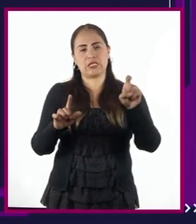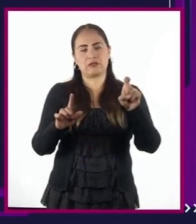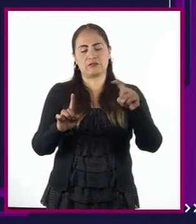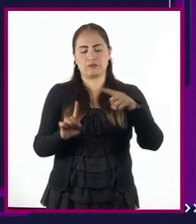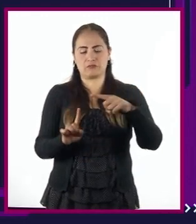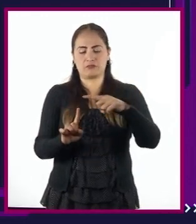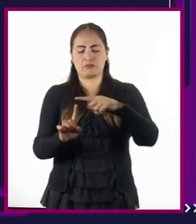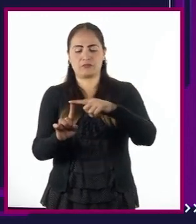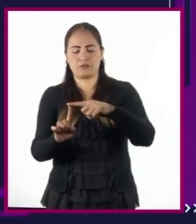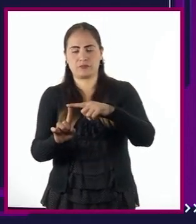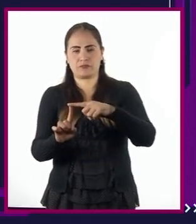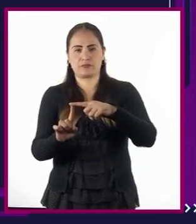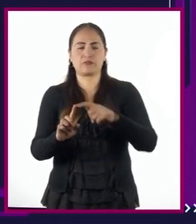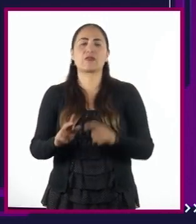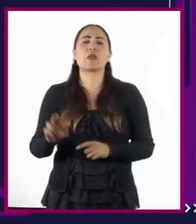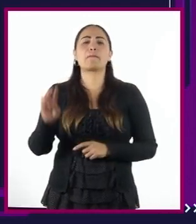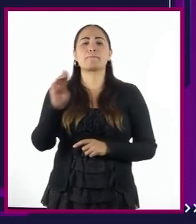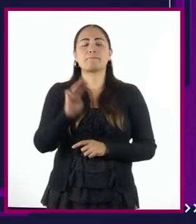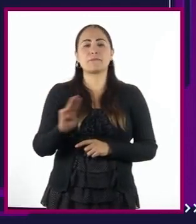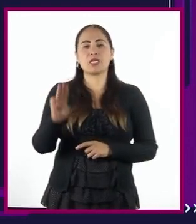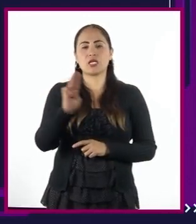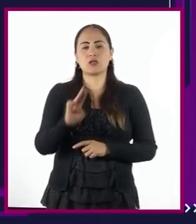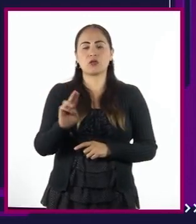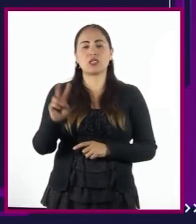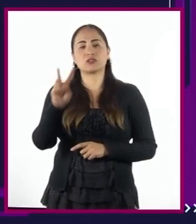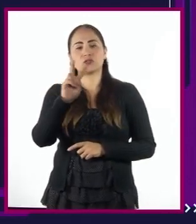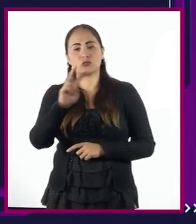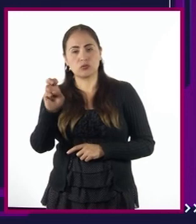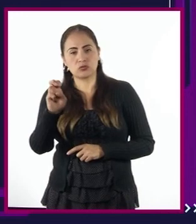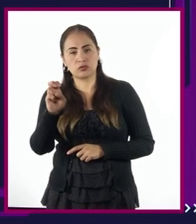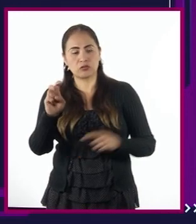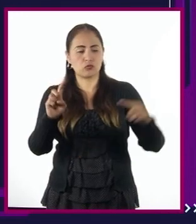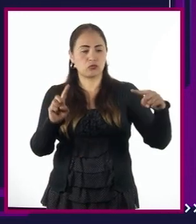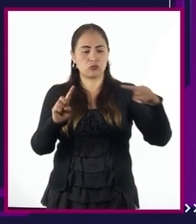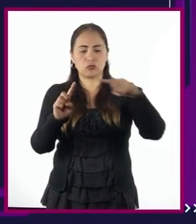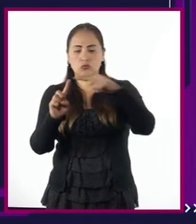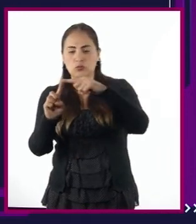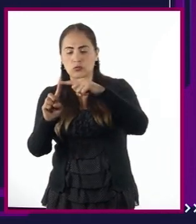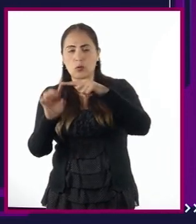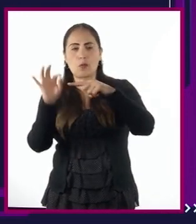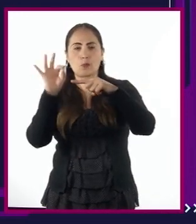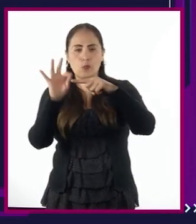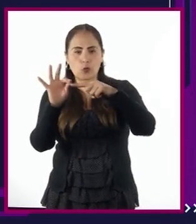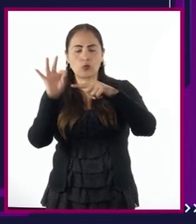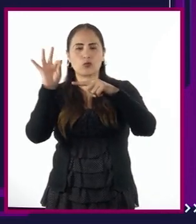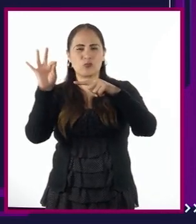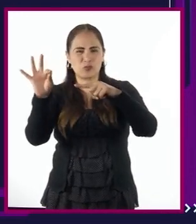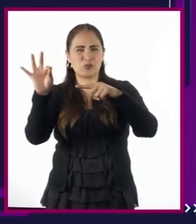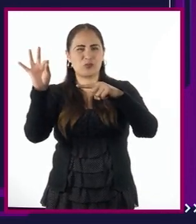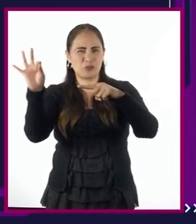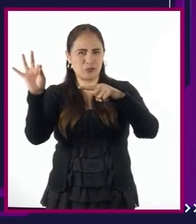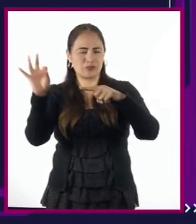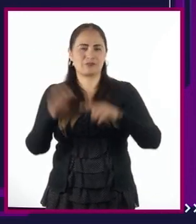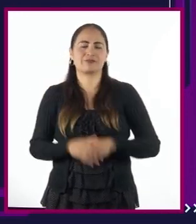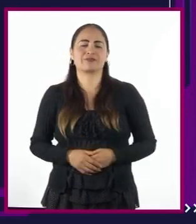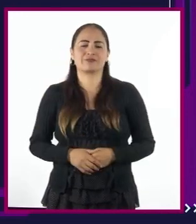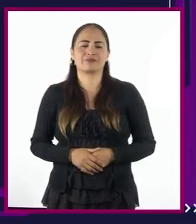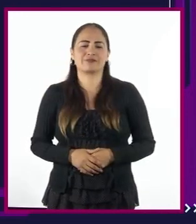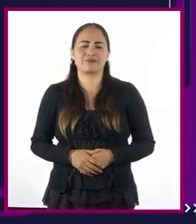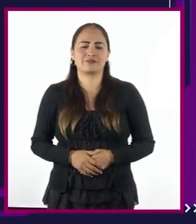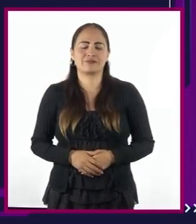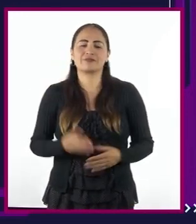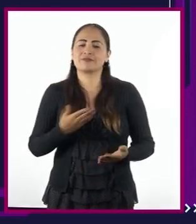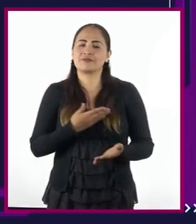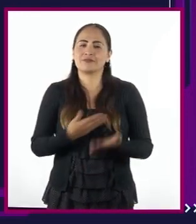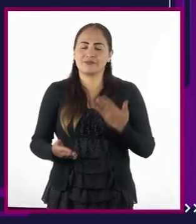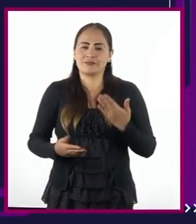punto. El miércoles con 200 y así sucesivamente con los demás datos. Ahora vamos